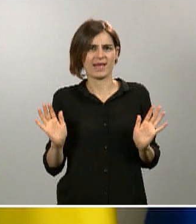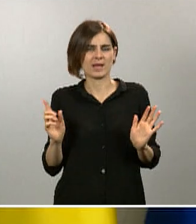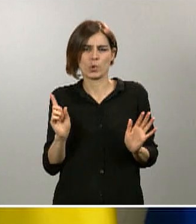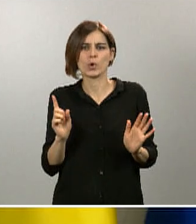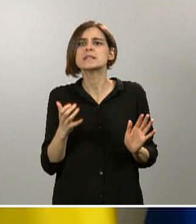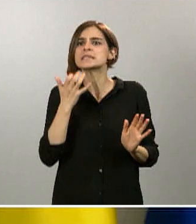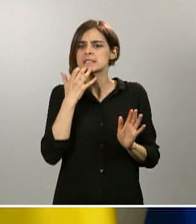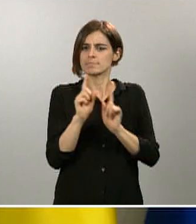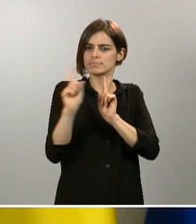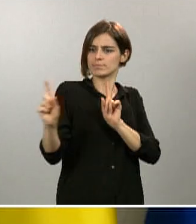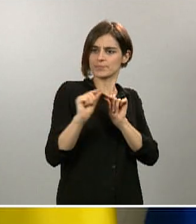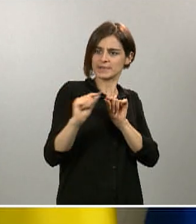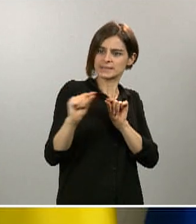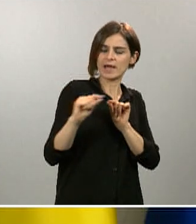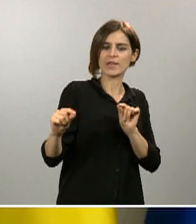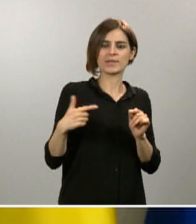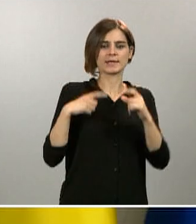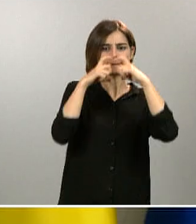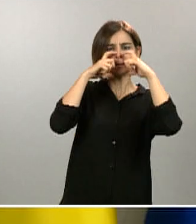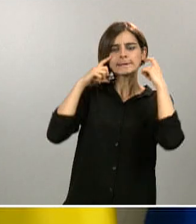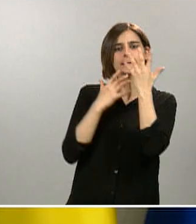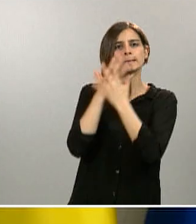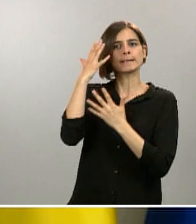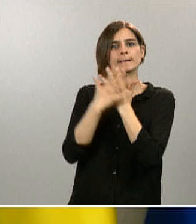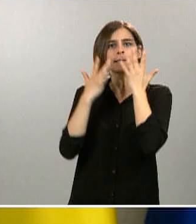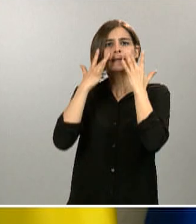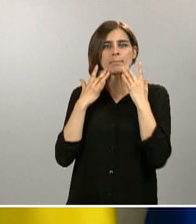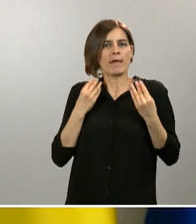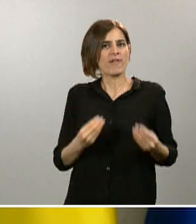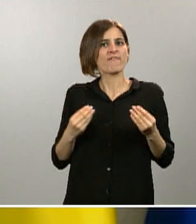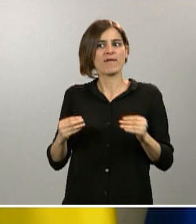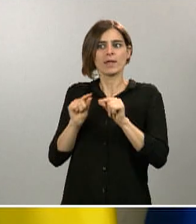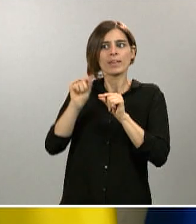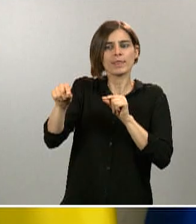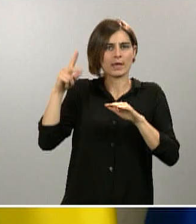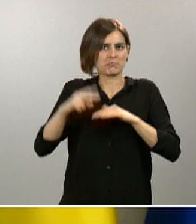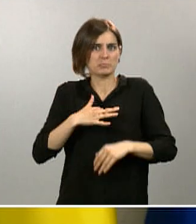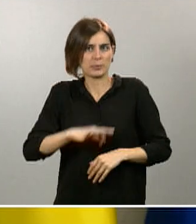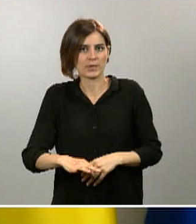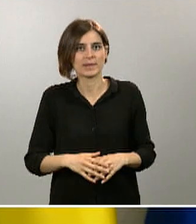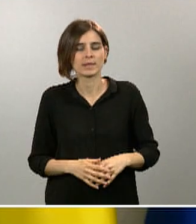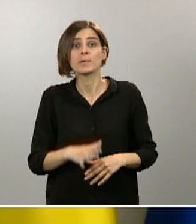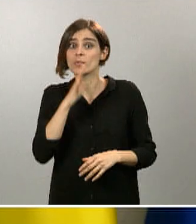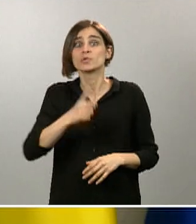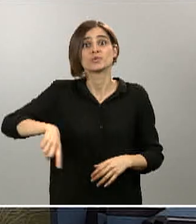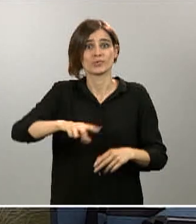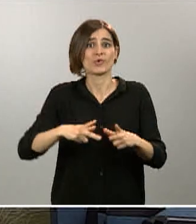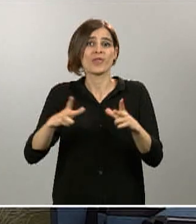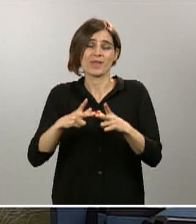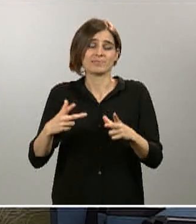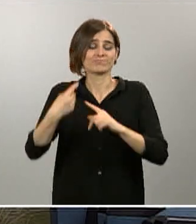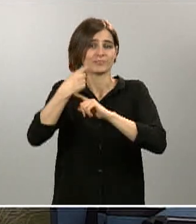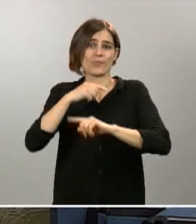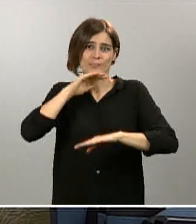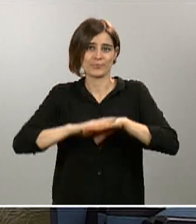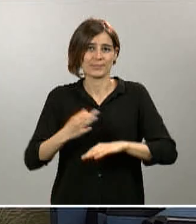todas las precauciones higiénicas. Y eso es lo que como sociedad deberíamos pretender entre todos. Para los responsables de las